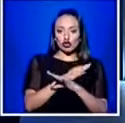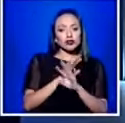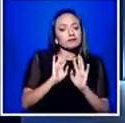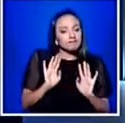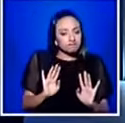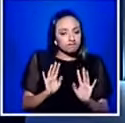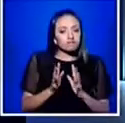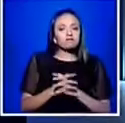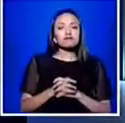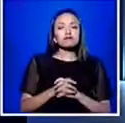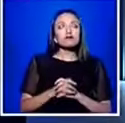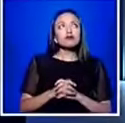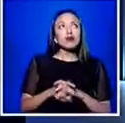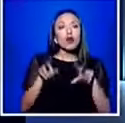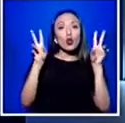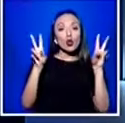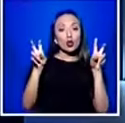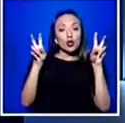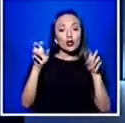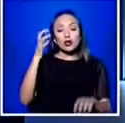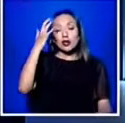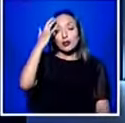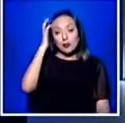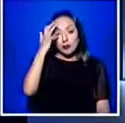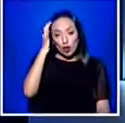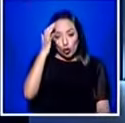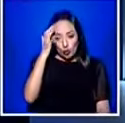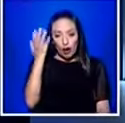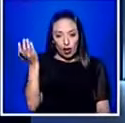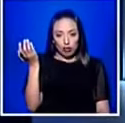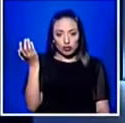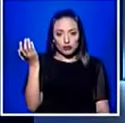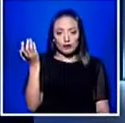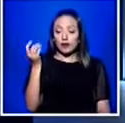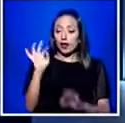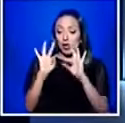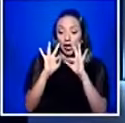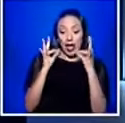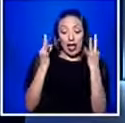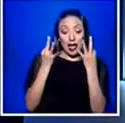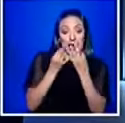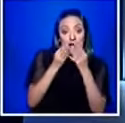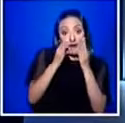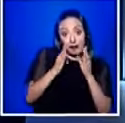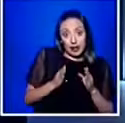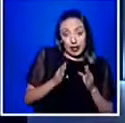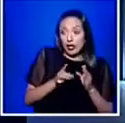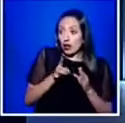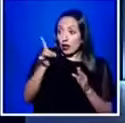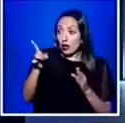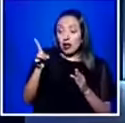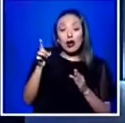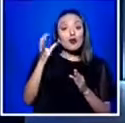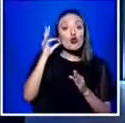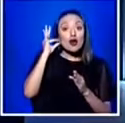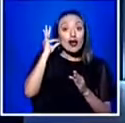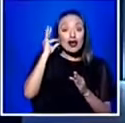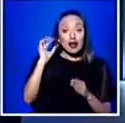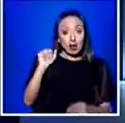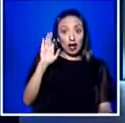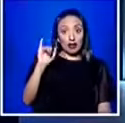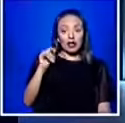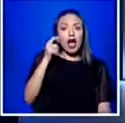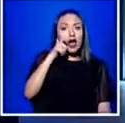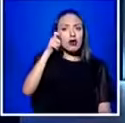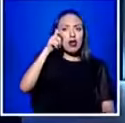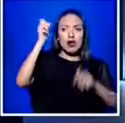que nos preocupa a todos, principalmente a las mujeres del Ecuador, porque familiares de la subteniente del ejército Pamela Atti protestaron en